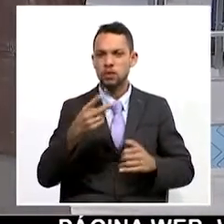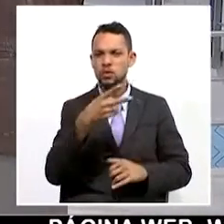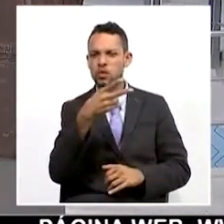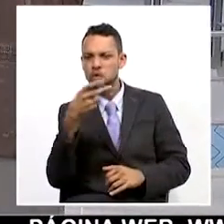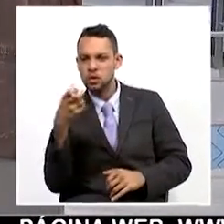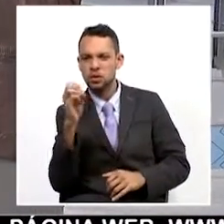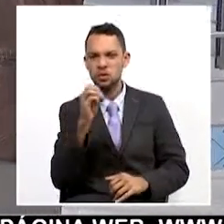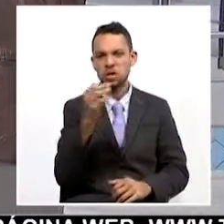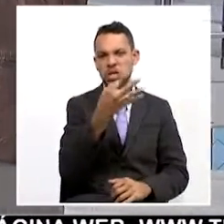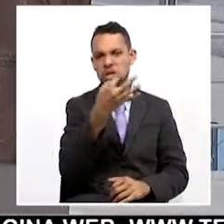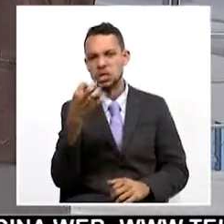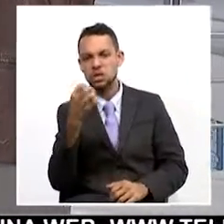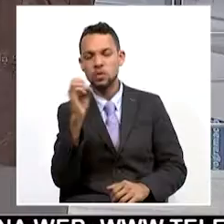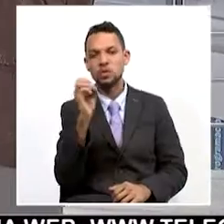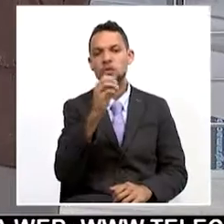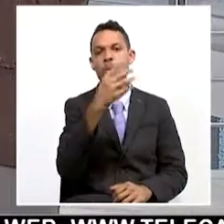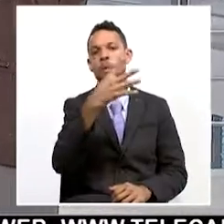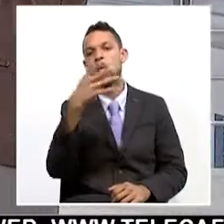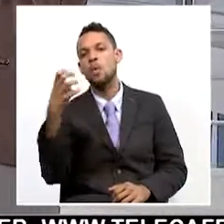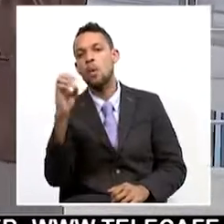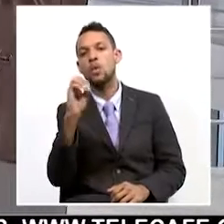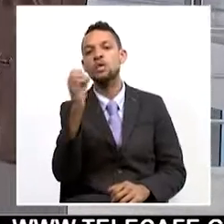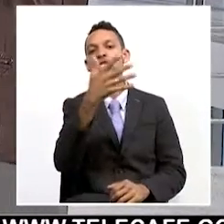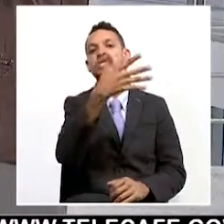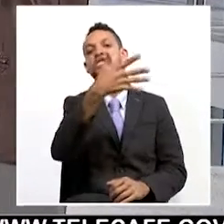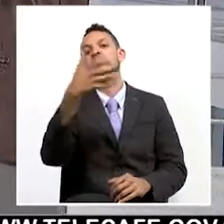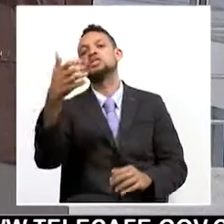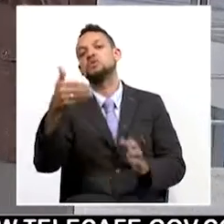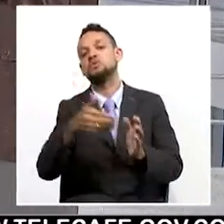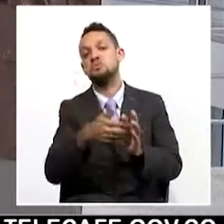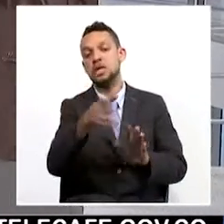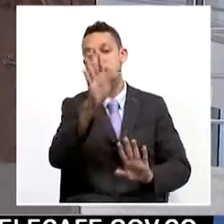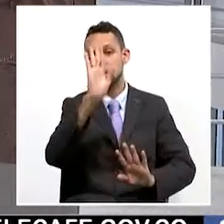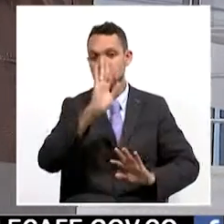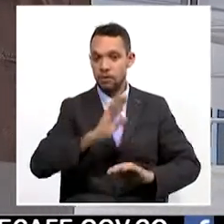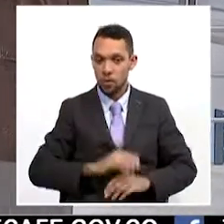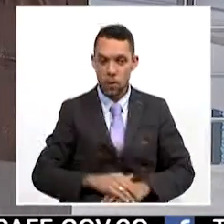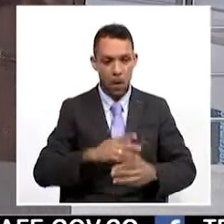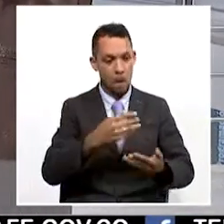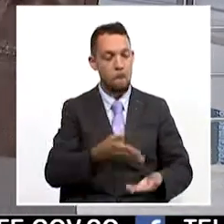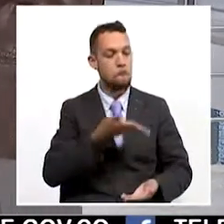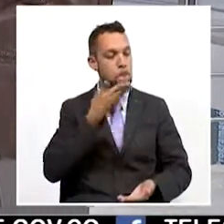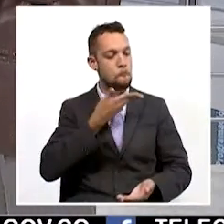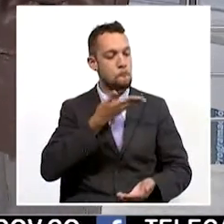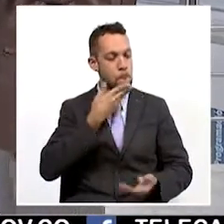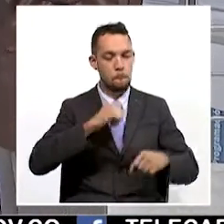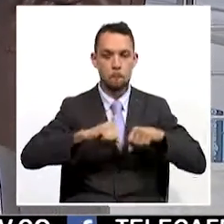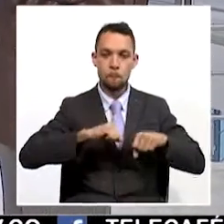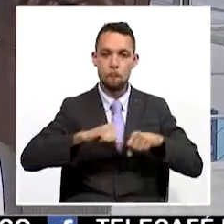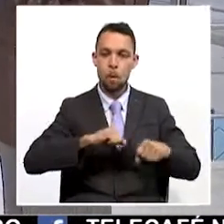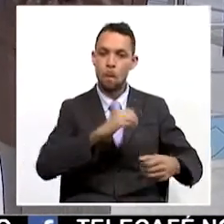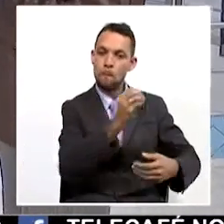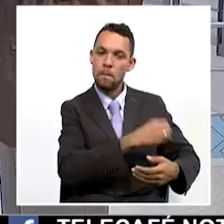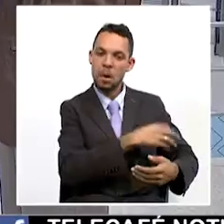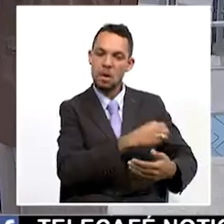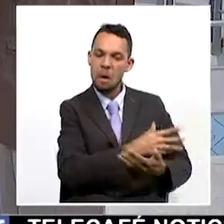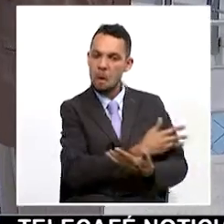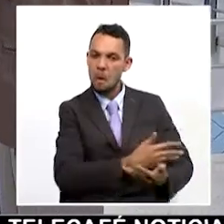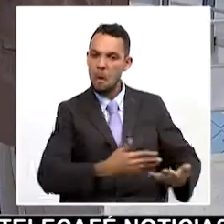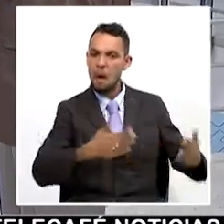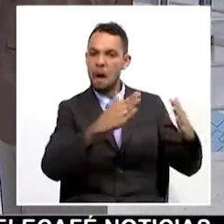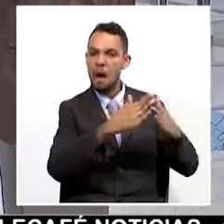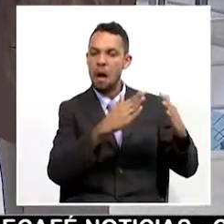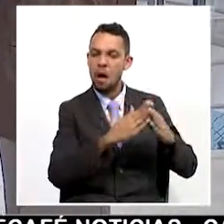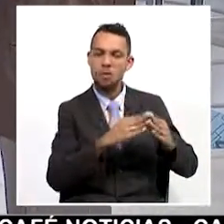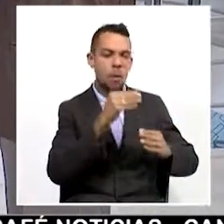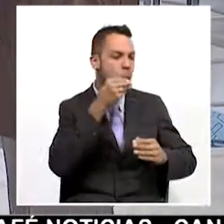300 mil, 400 mil, 500 mil pesos. Les alcanza para comprar, claro, muchas cosas. Bueno, los destinos de estos consumos son más